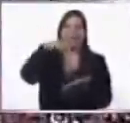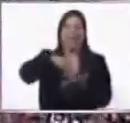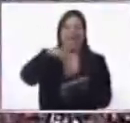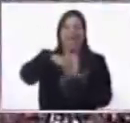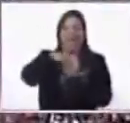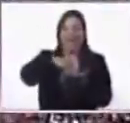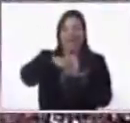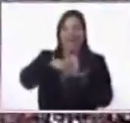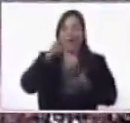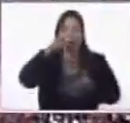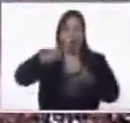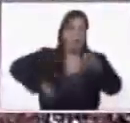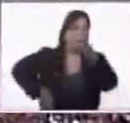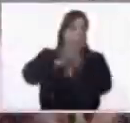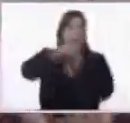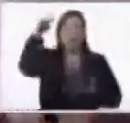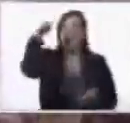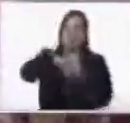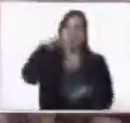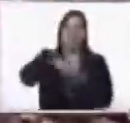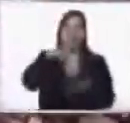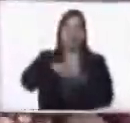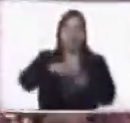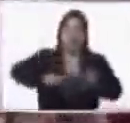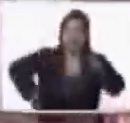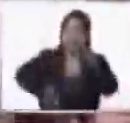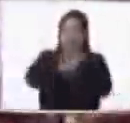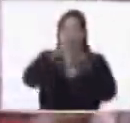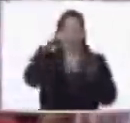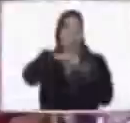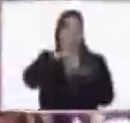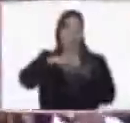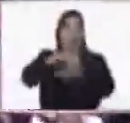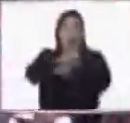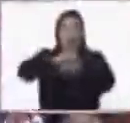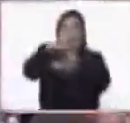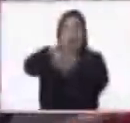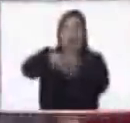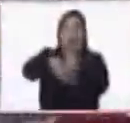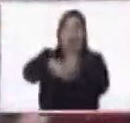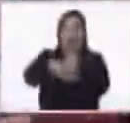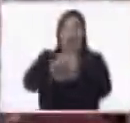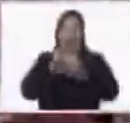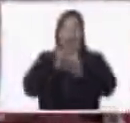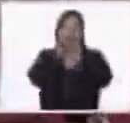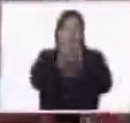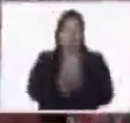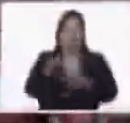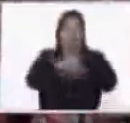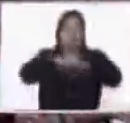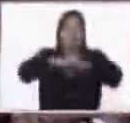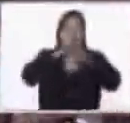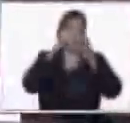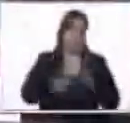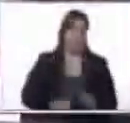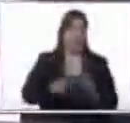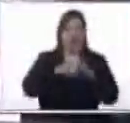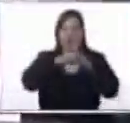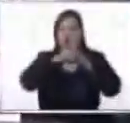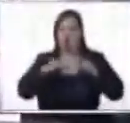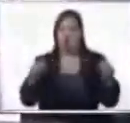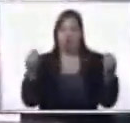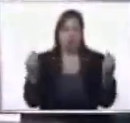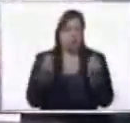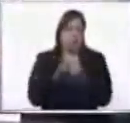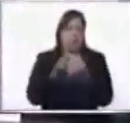el pueblo de Miranda. Vamos a Miranda con el gobierno de calle, todos los ministros, ministras, con